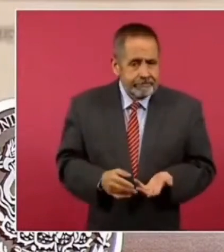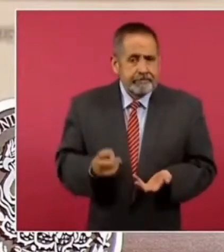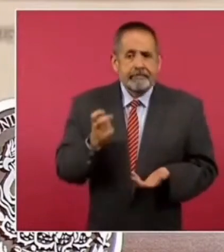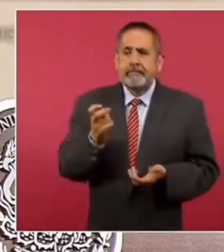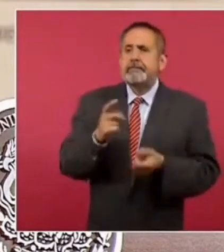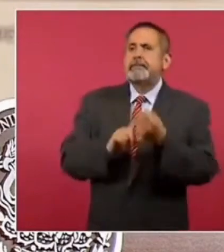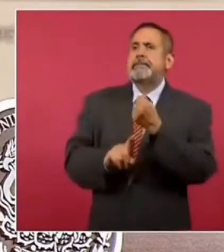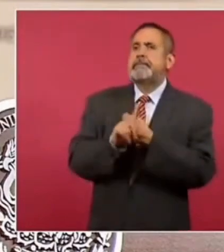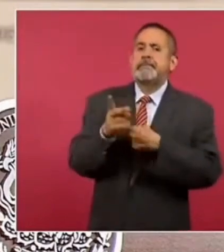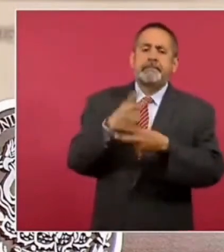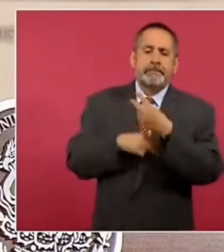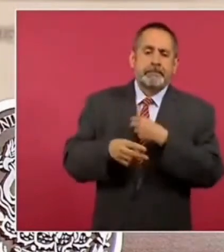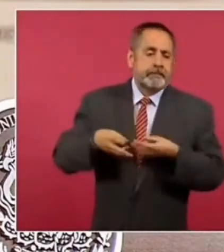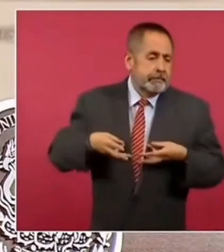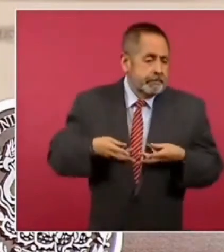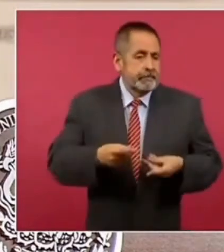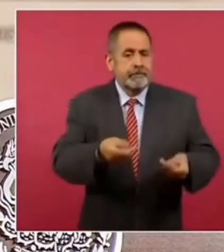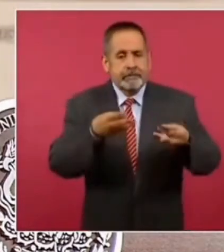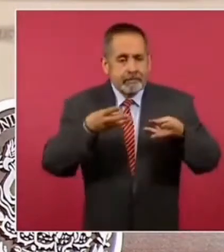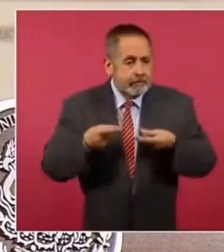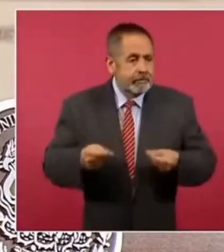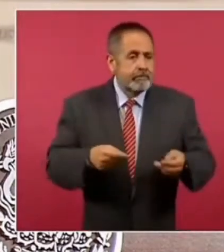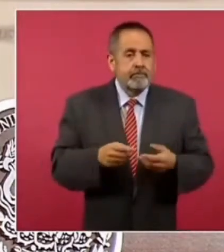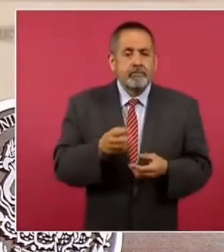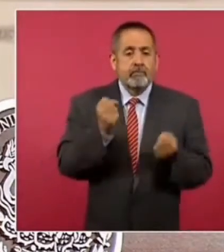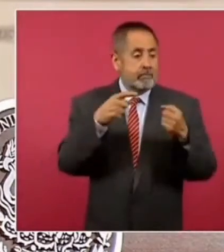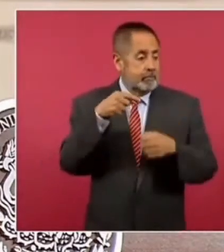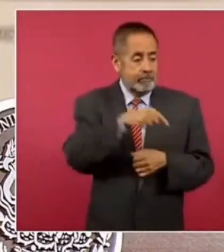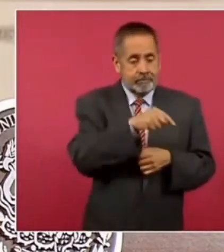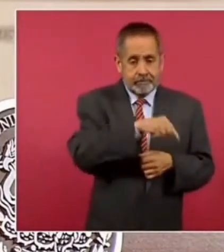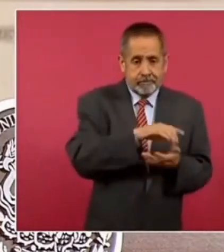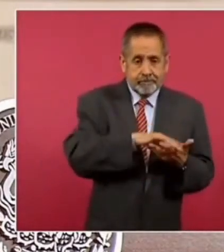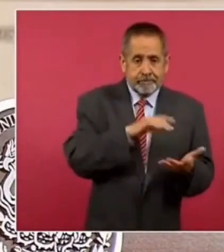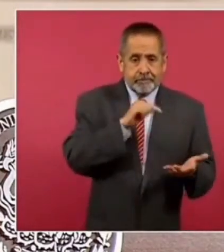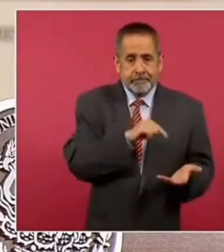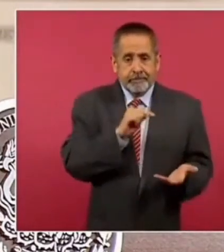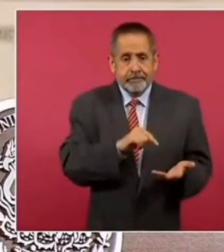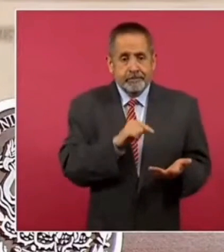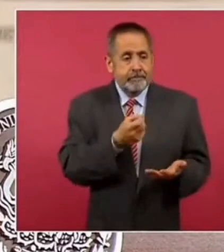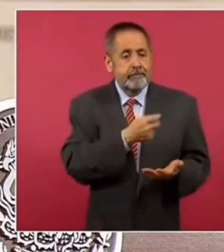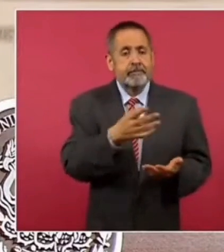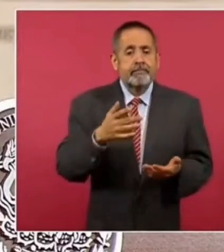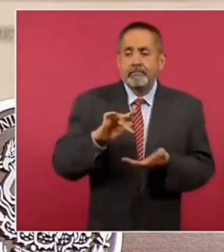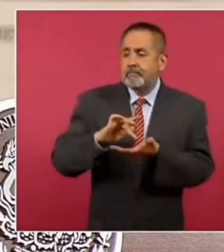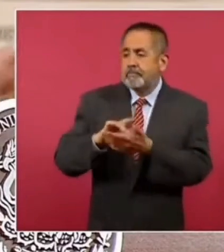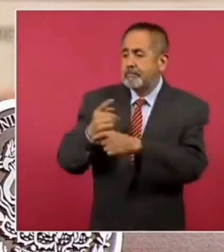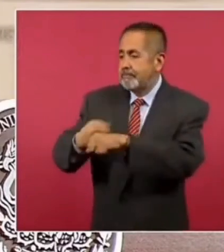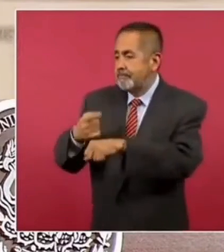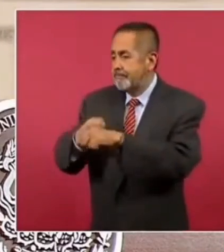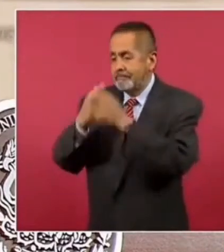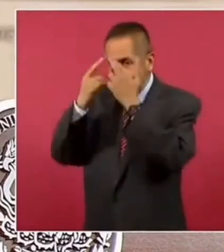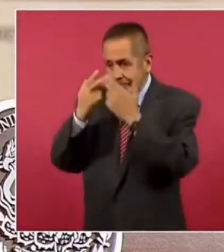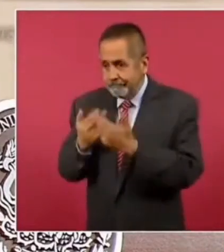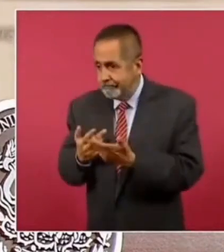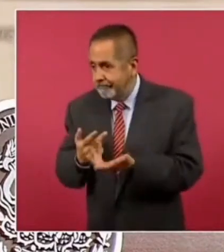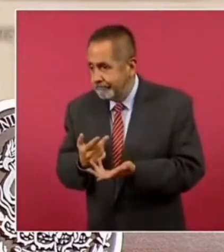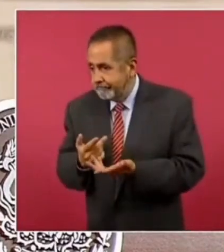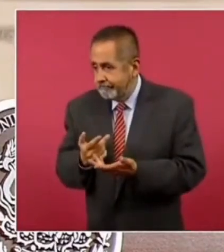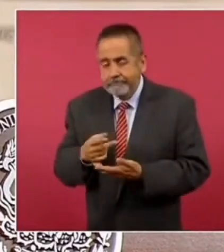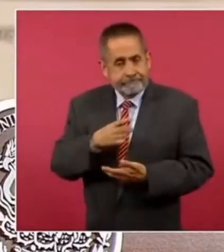esto? Gasto de bolsillo, porque muchos de estos medicamentos tienen que ver con enfermedades crónico-degenerativas que se tienen